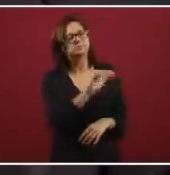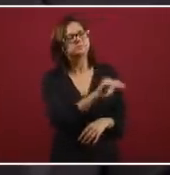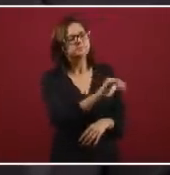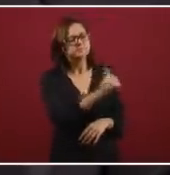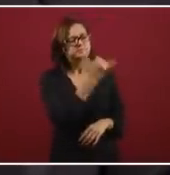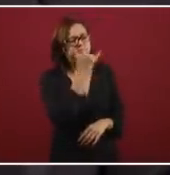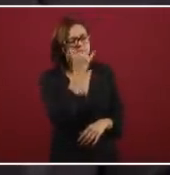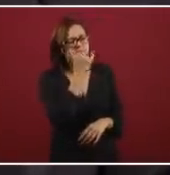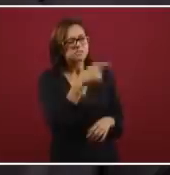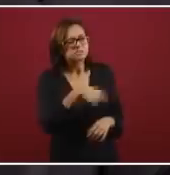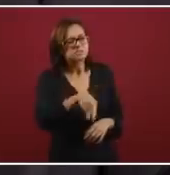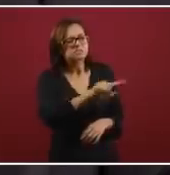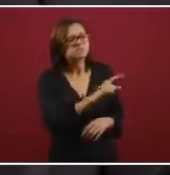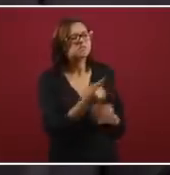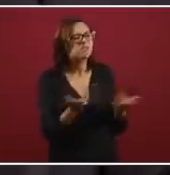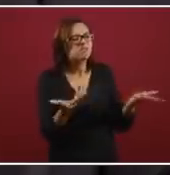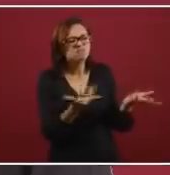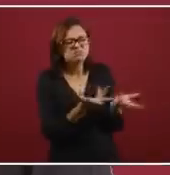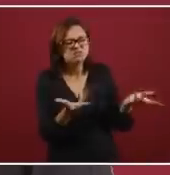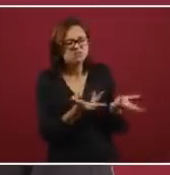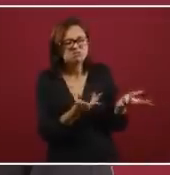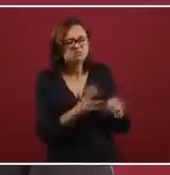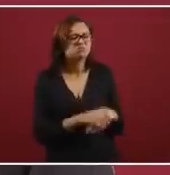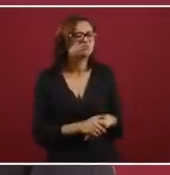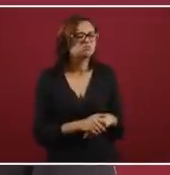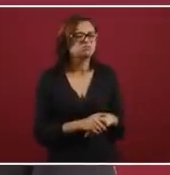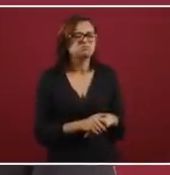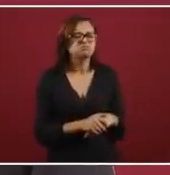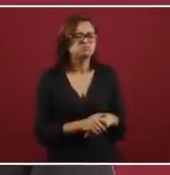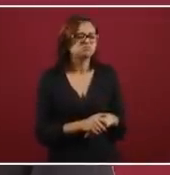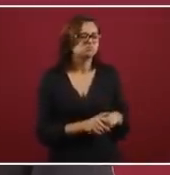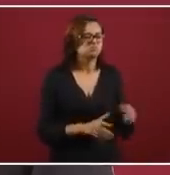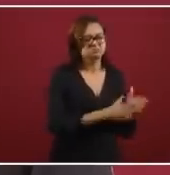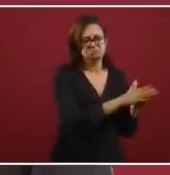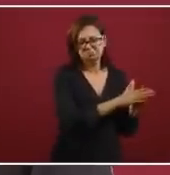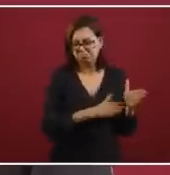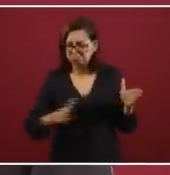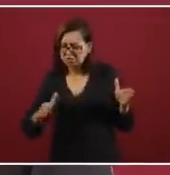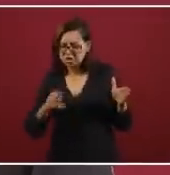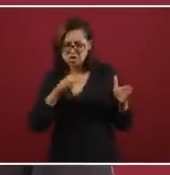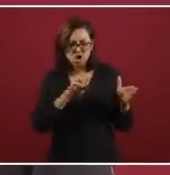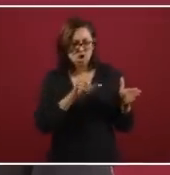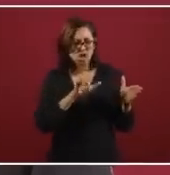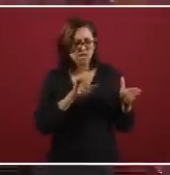si la corrupción estaba legalizada